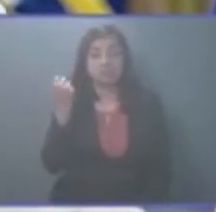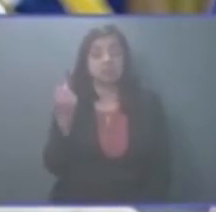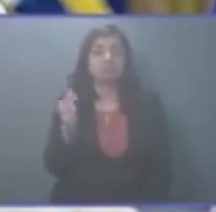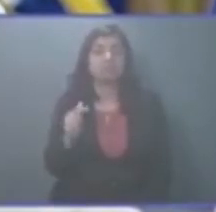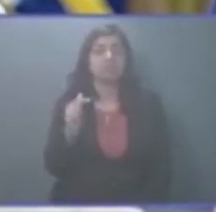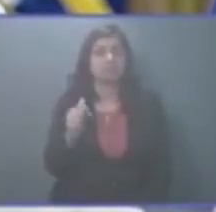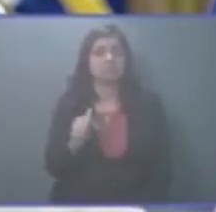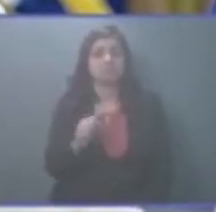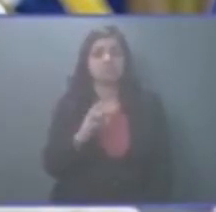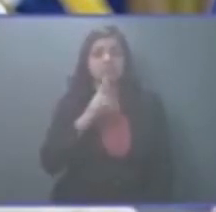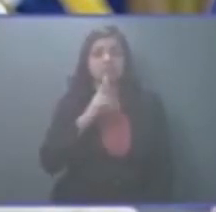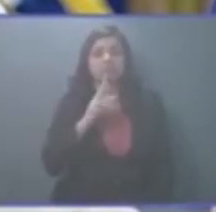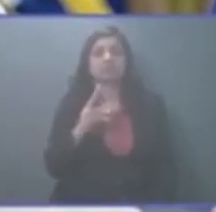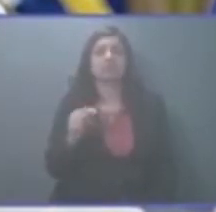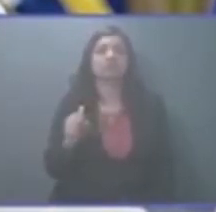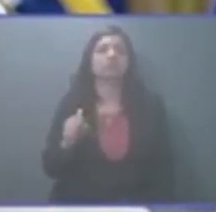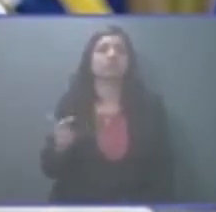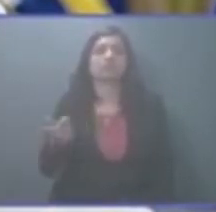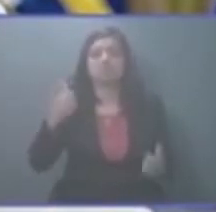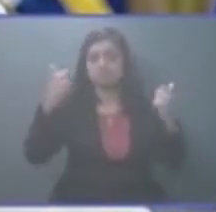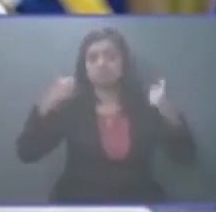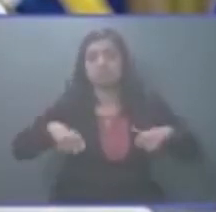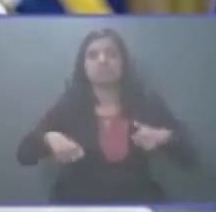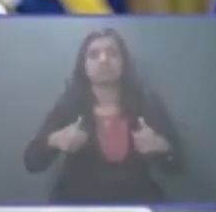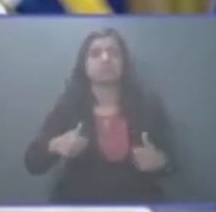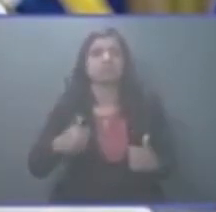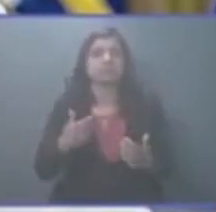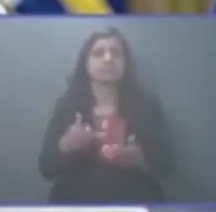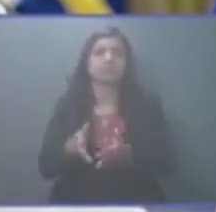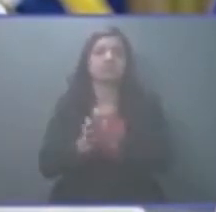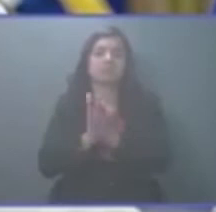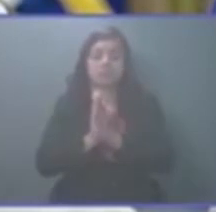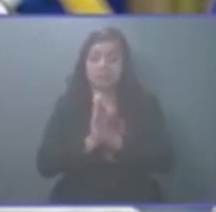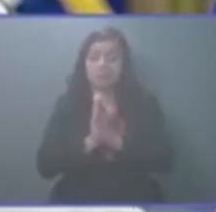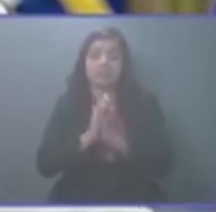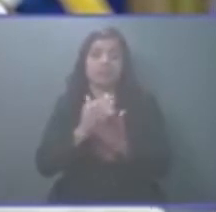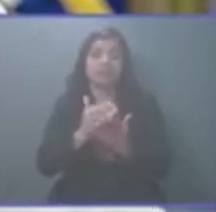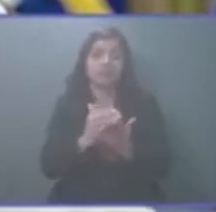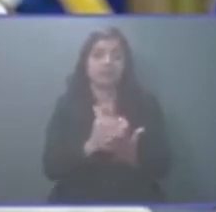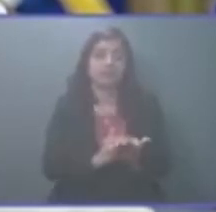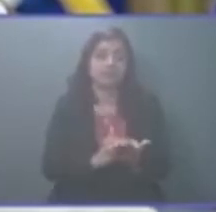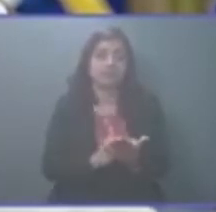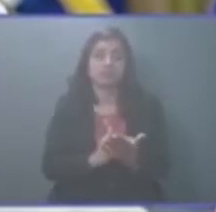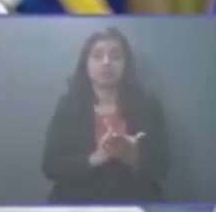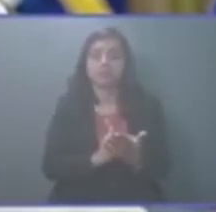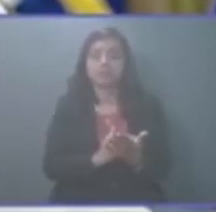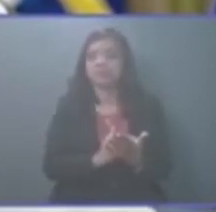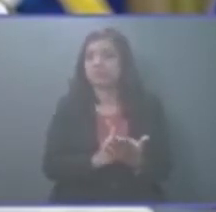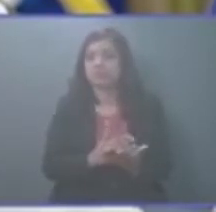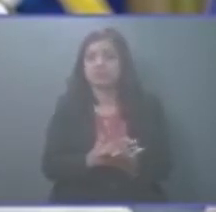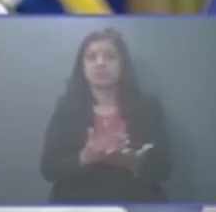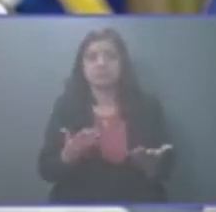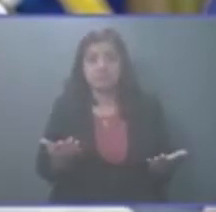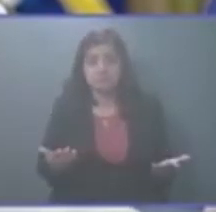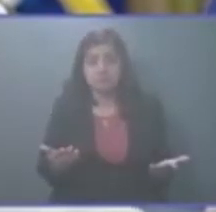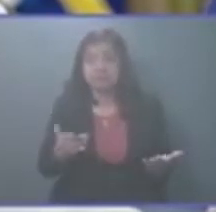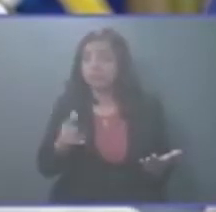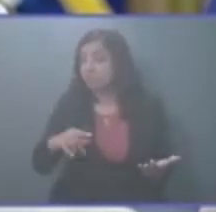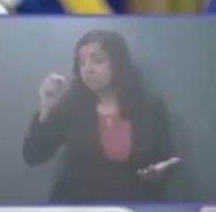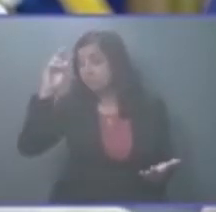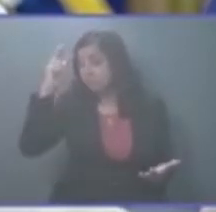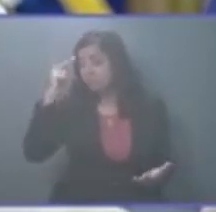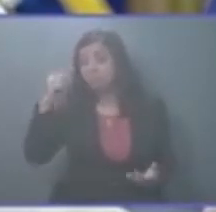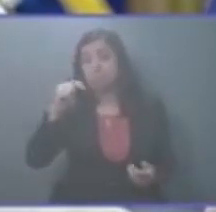una resolución favorable a una petición que consiste en la entrega